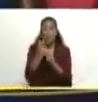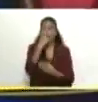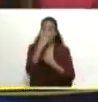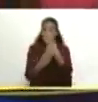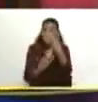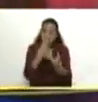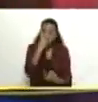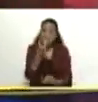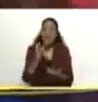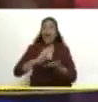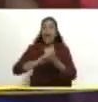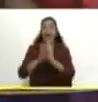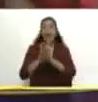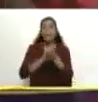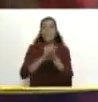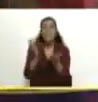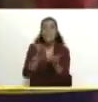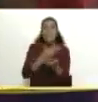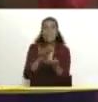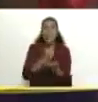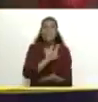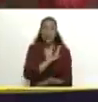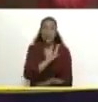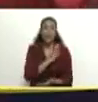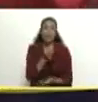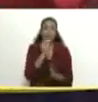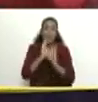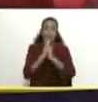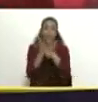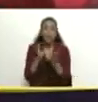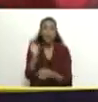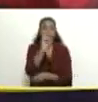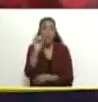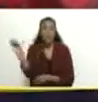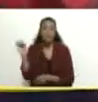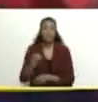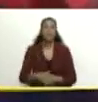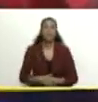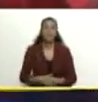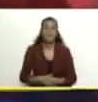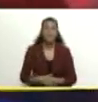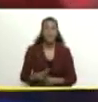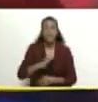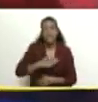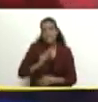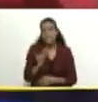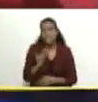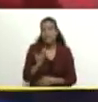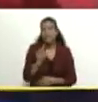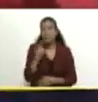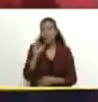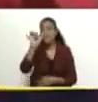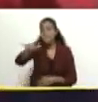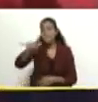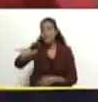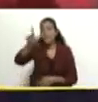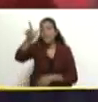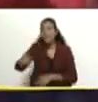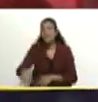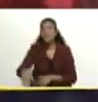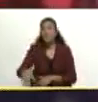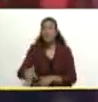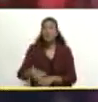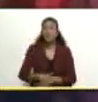visite, las arepitas peladas, para que lo disfrute con este sabrosito carite. Quisiera, pues, que fuera José